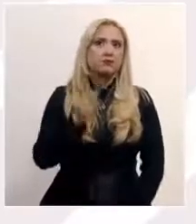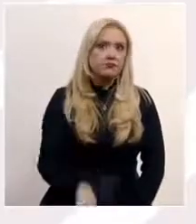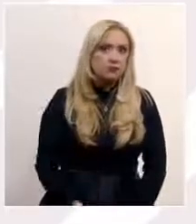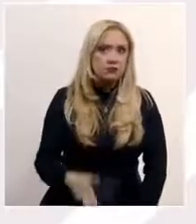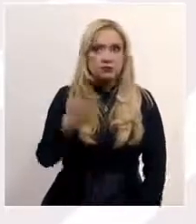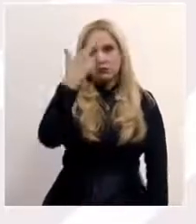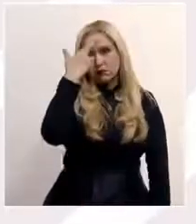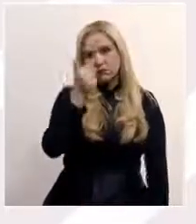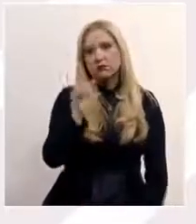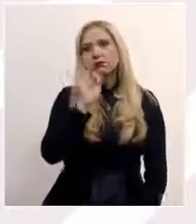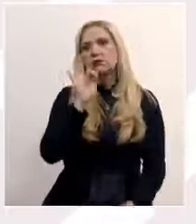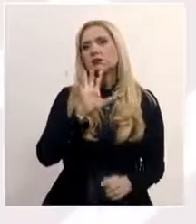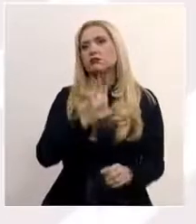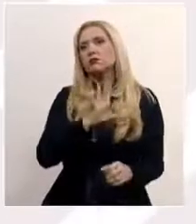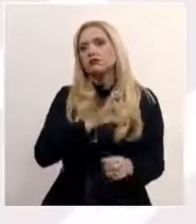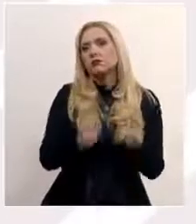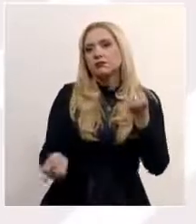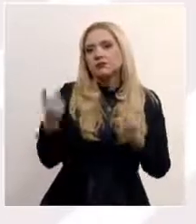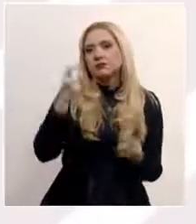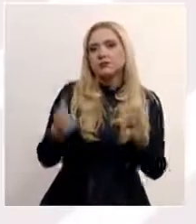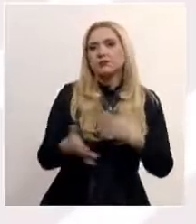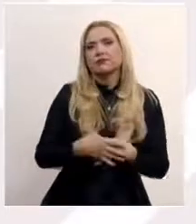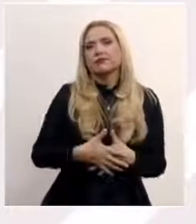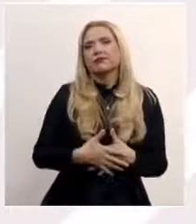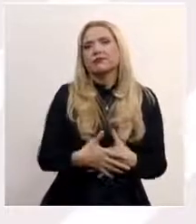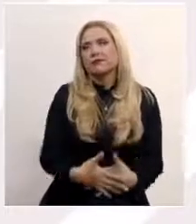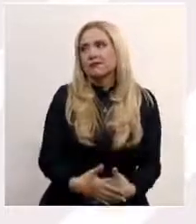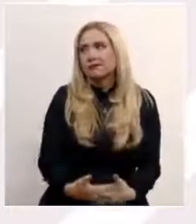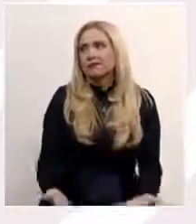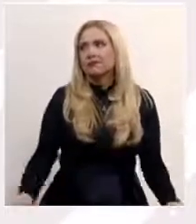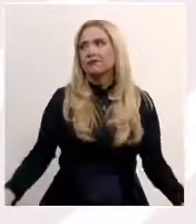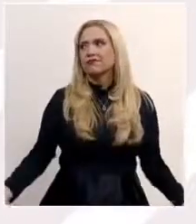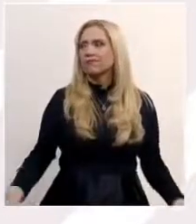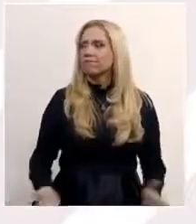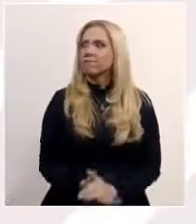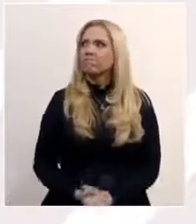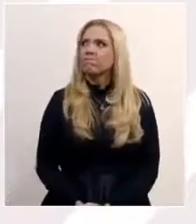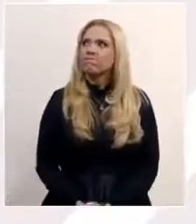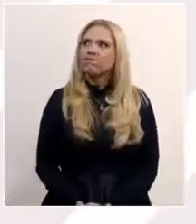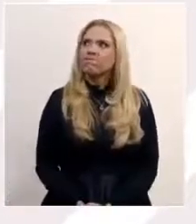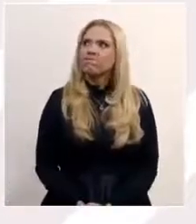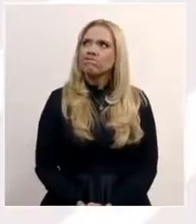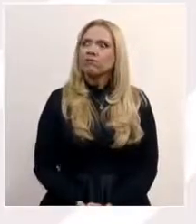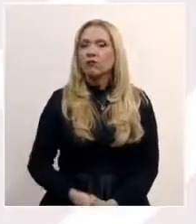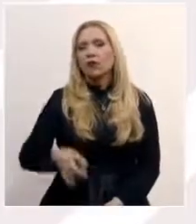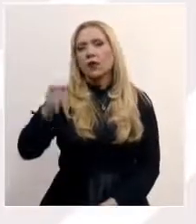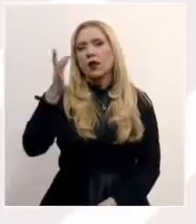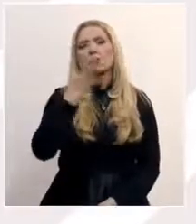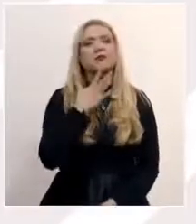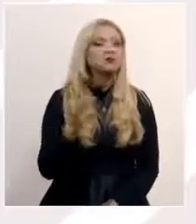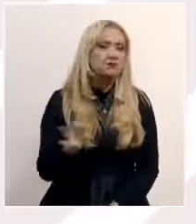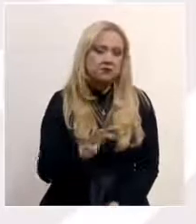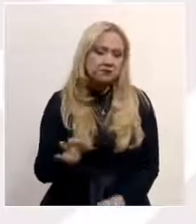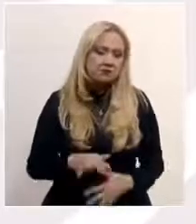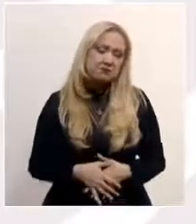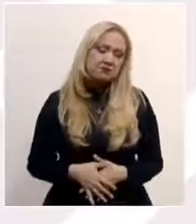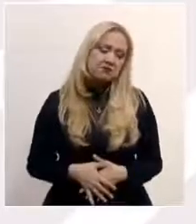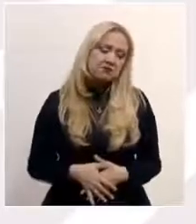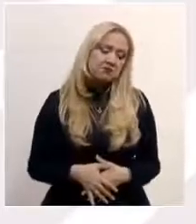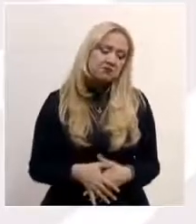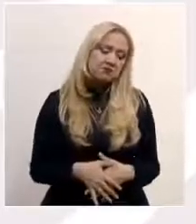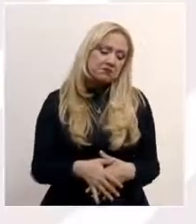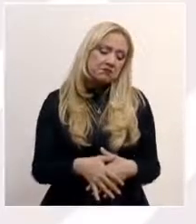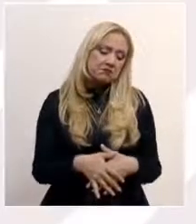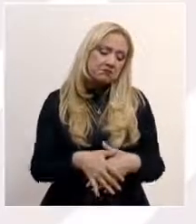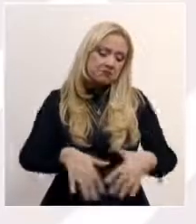embarazos, pues muy, no sé si llamarlos fáciles, ¿no? En donde pues